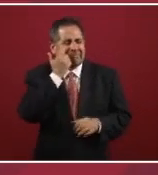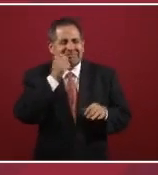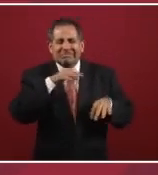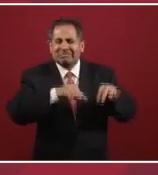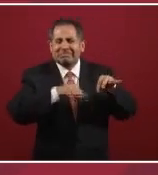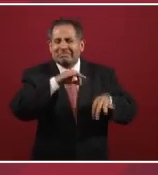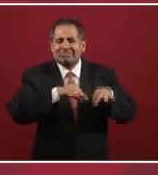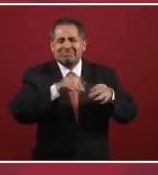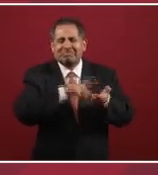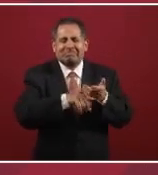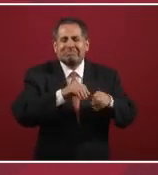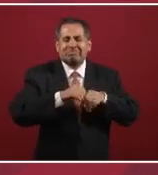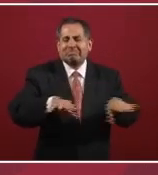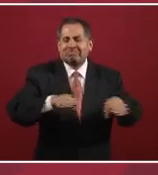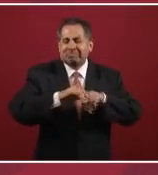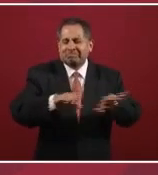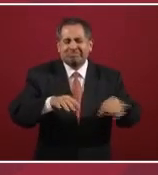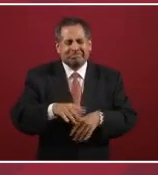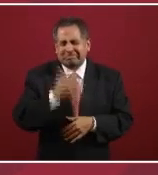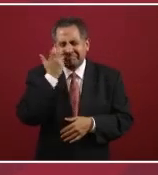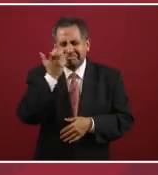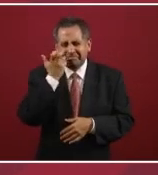el manejo informativo